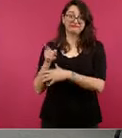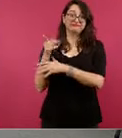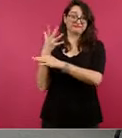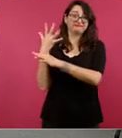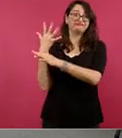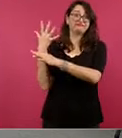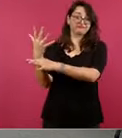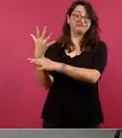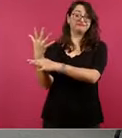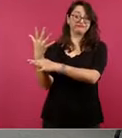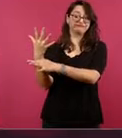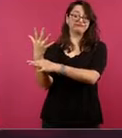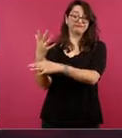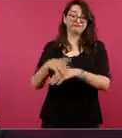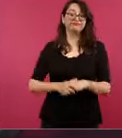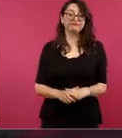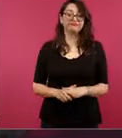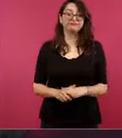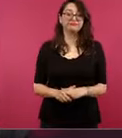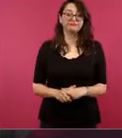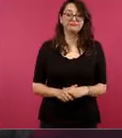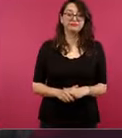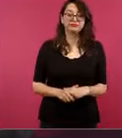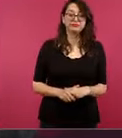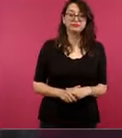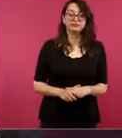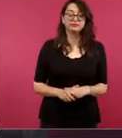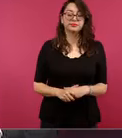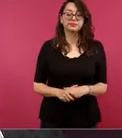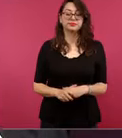Y luego, cuando